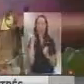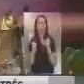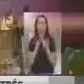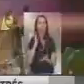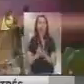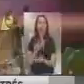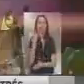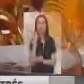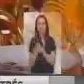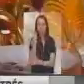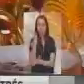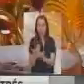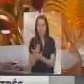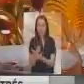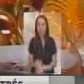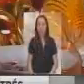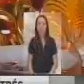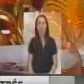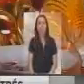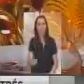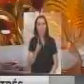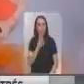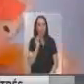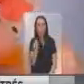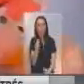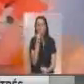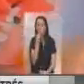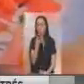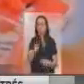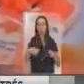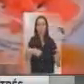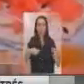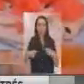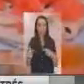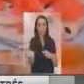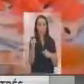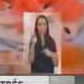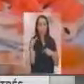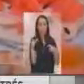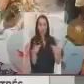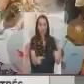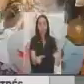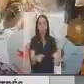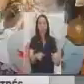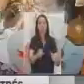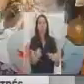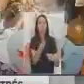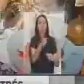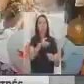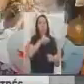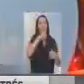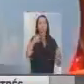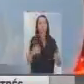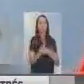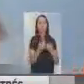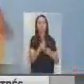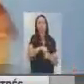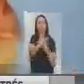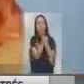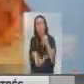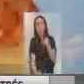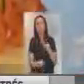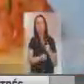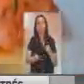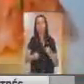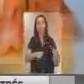hasta las 5 de la mañana. Tenemos una exquisita cena. El primero de allá va a ser el aperitivo con el champán. Luego pasamos a